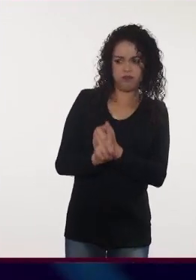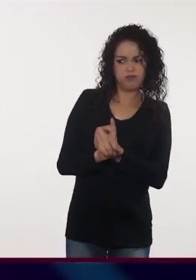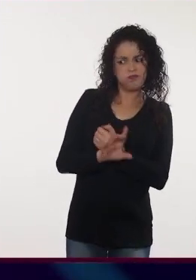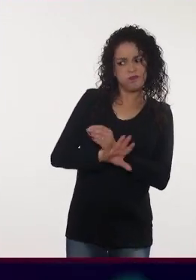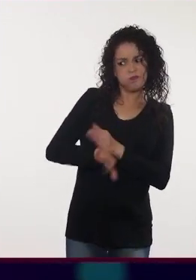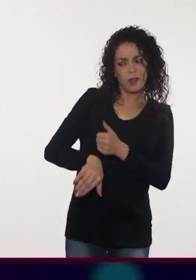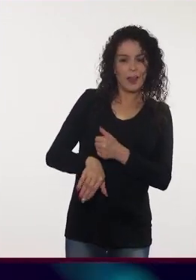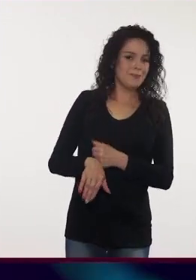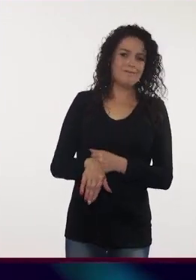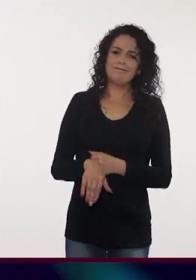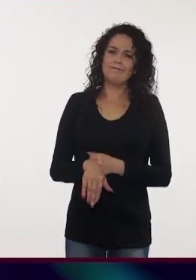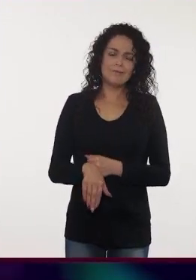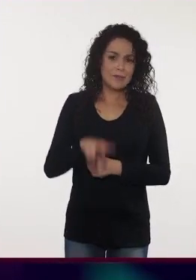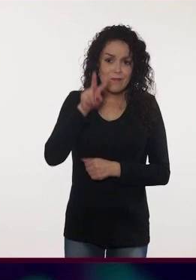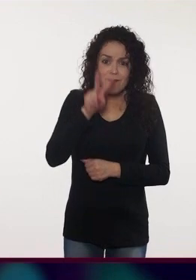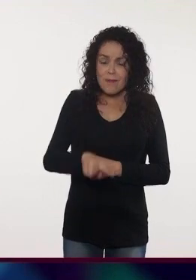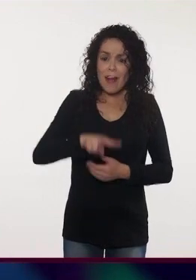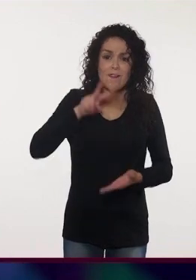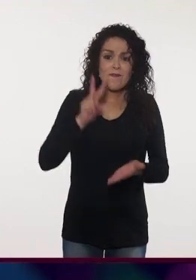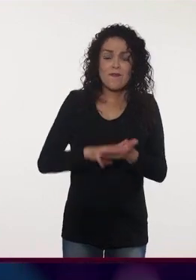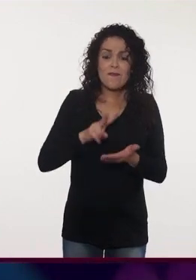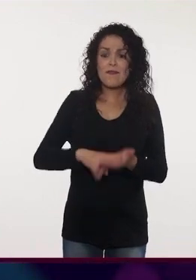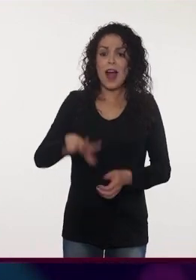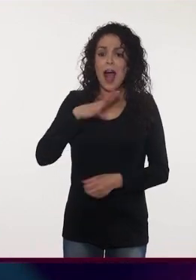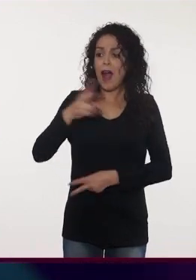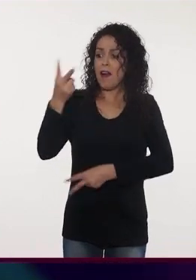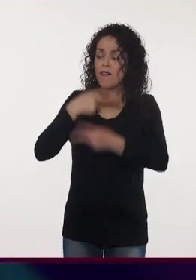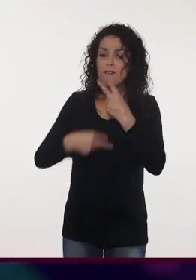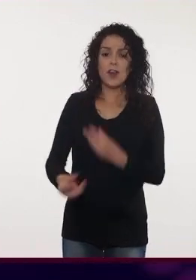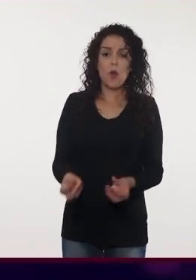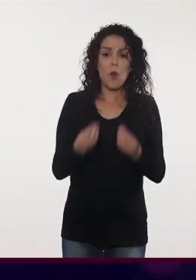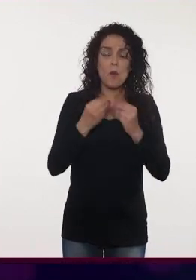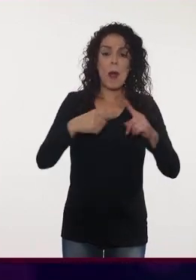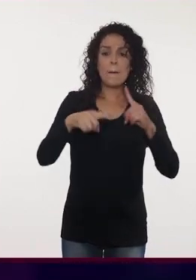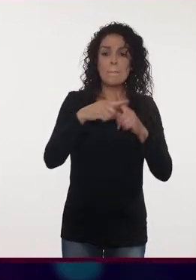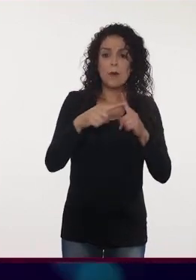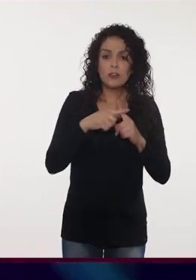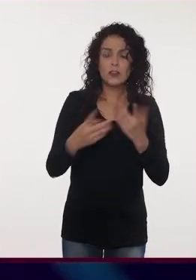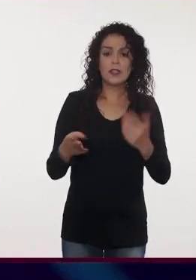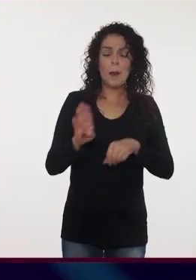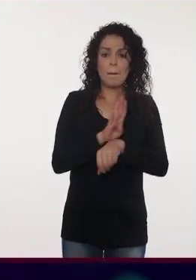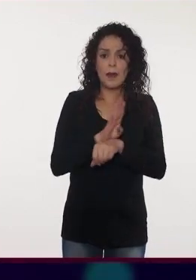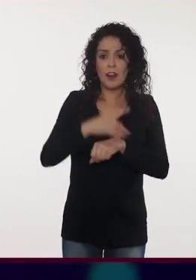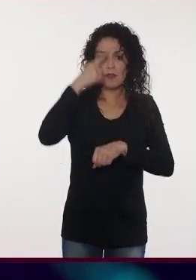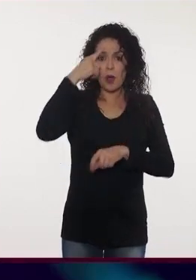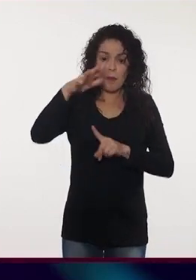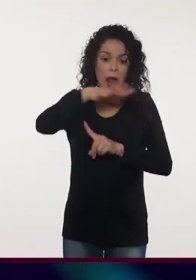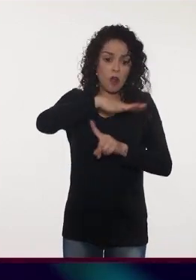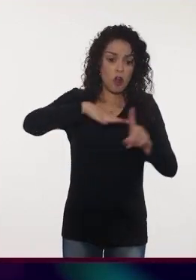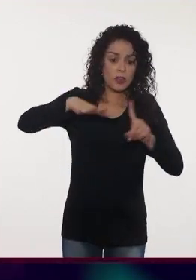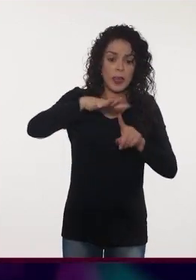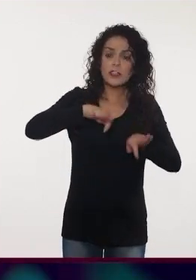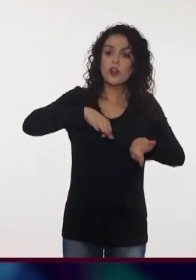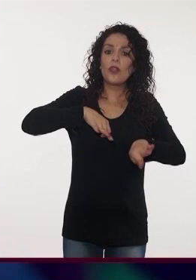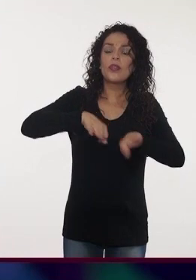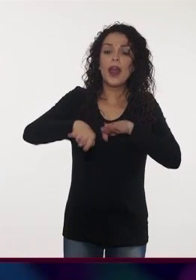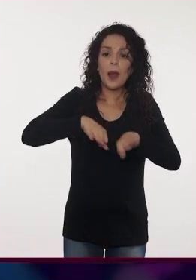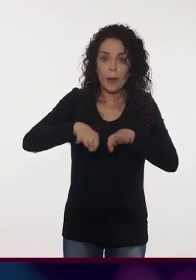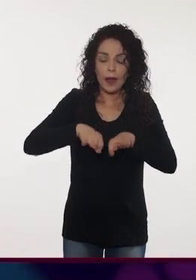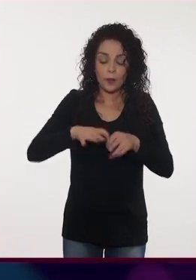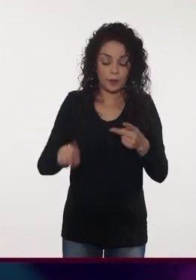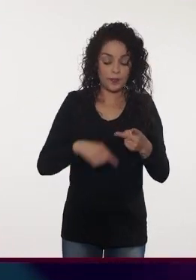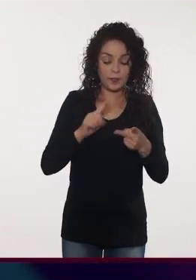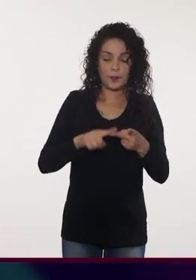algo enriquecedor que puede traer muchos beneficios en un contexto laboral. En segundo lugar, hay que informarse